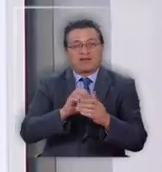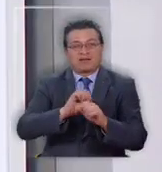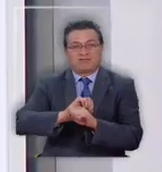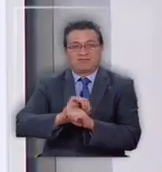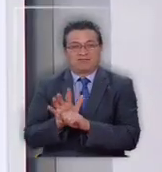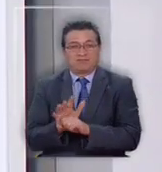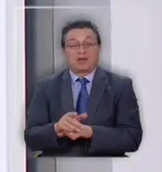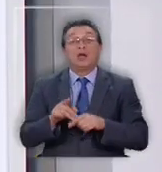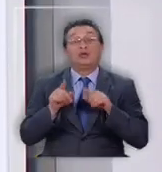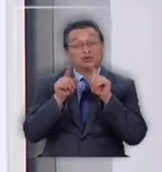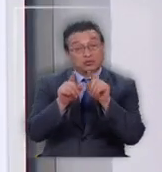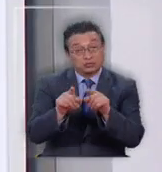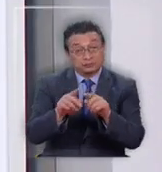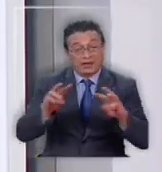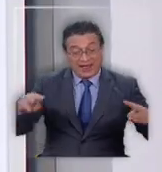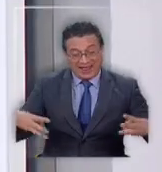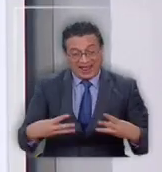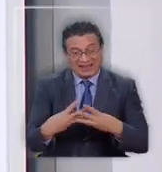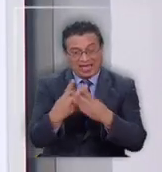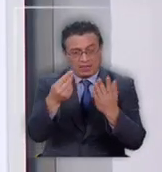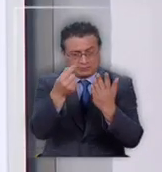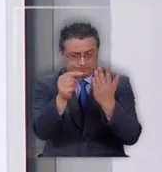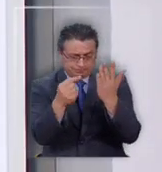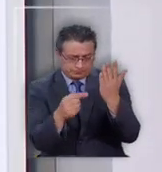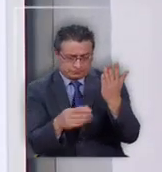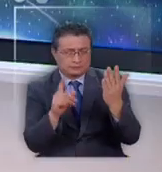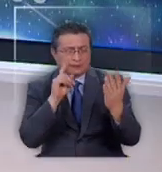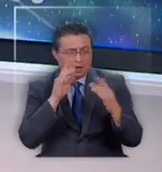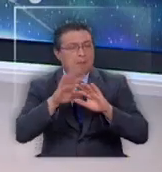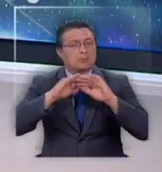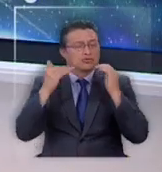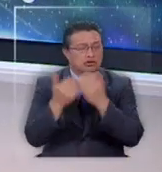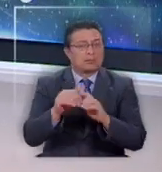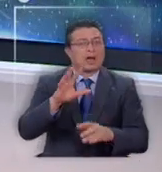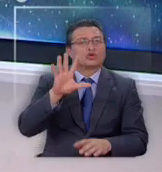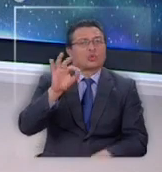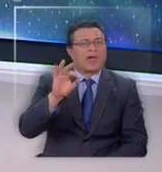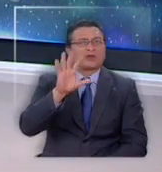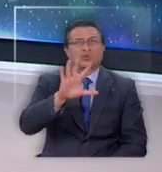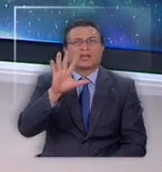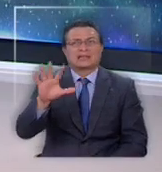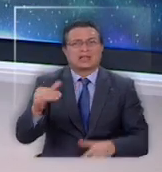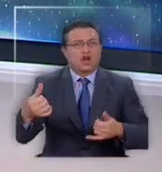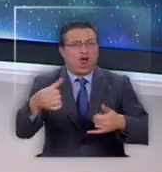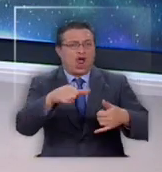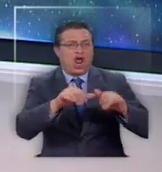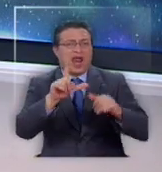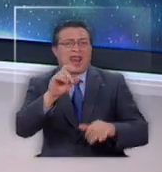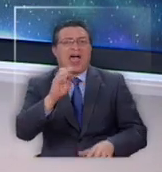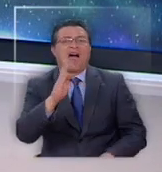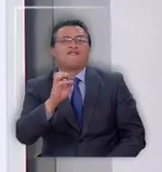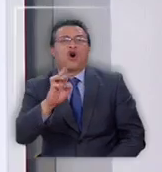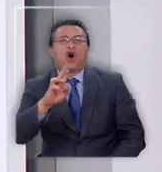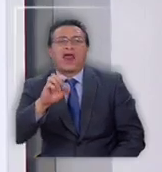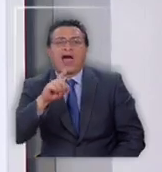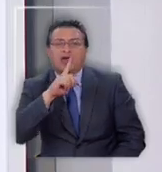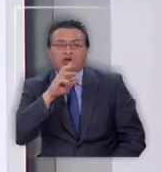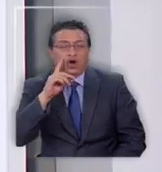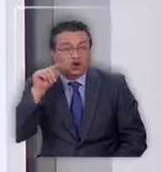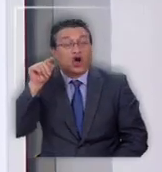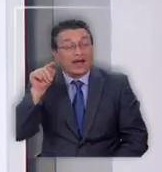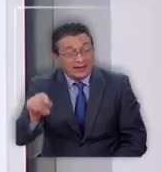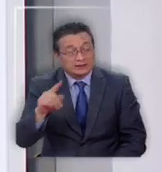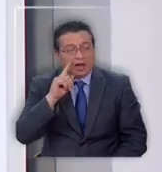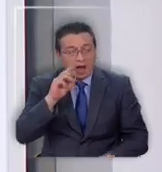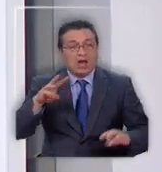articulan entonces la red de diagnóstico hay más de 50 55 laboratorios y fracción puedo equivocarme que están haciendo diagnósticos hoy día esa red se ha